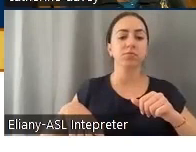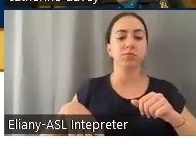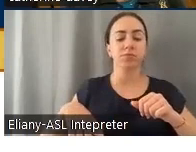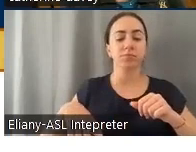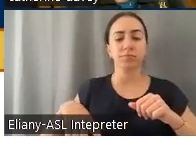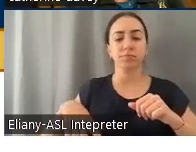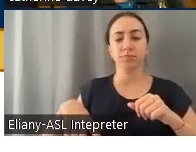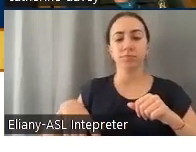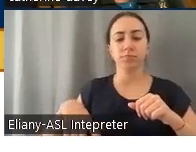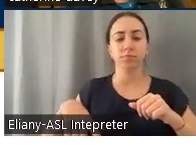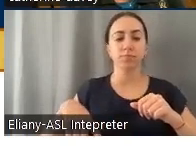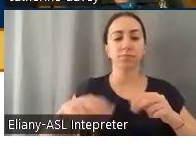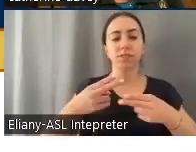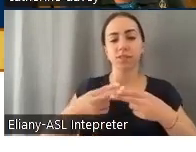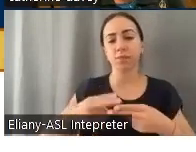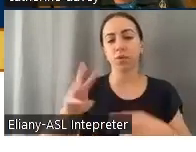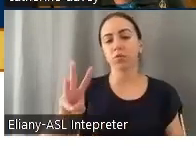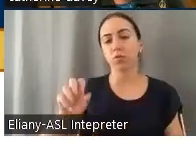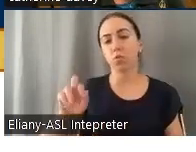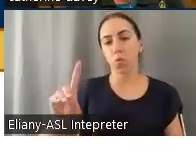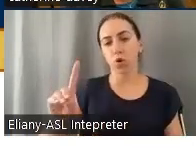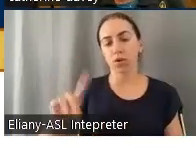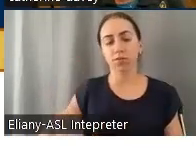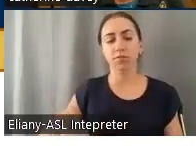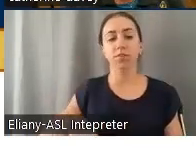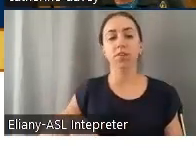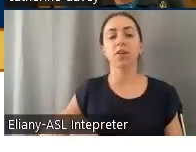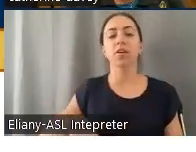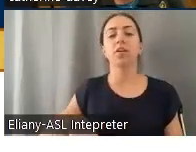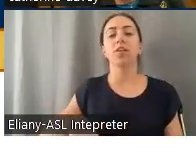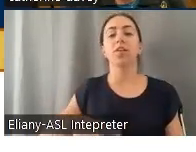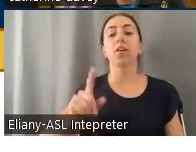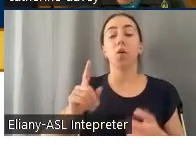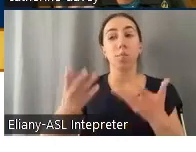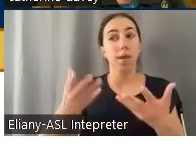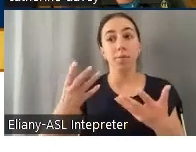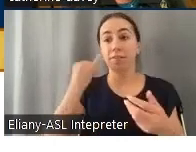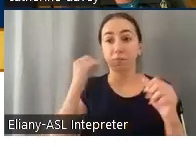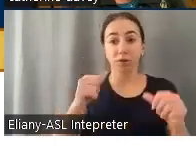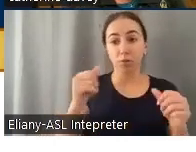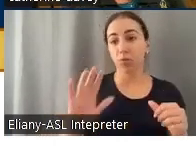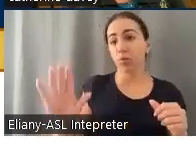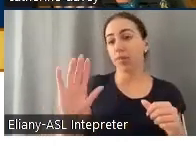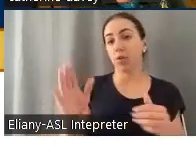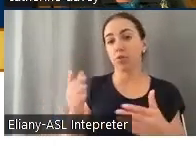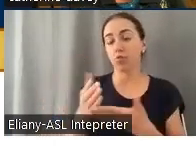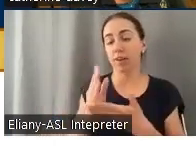la persona que ahora está bajo tutoría hasta que sus derechos puedan ser restaurados.